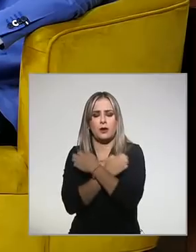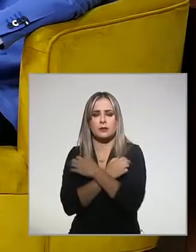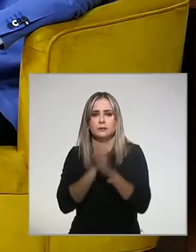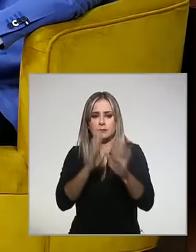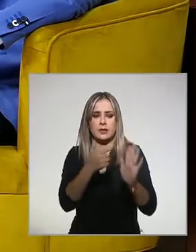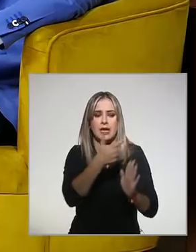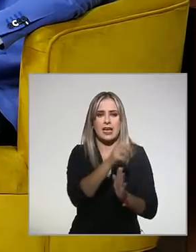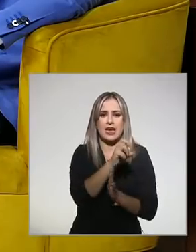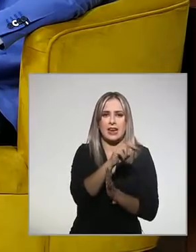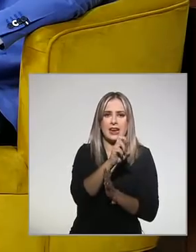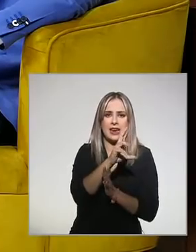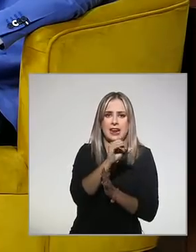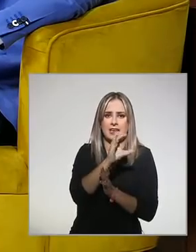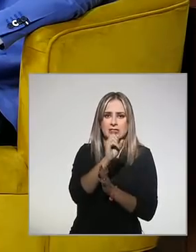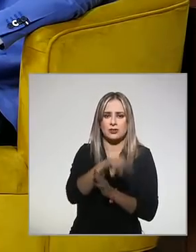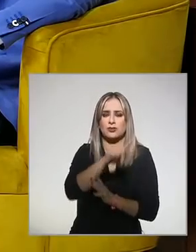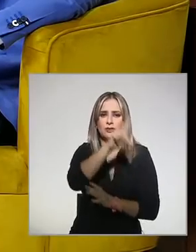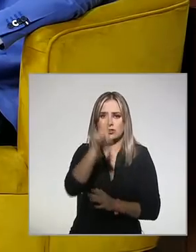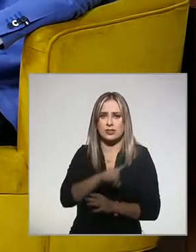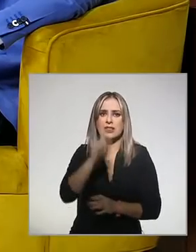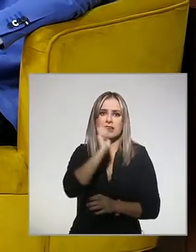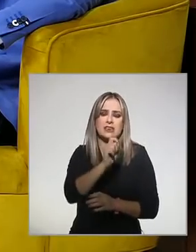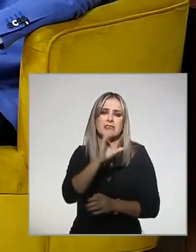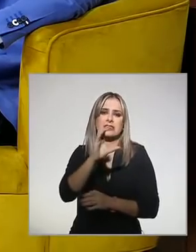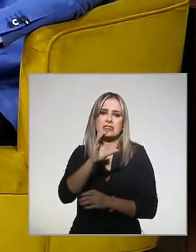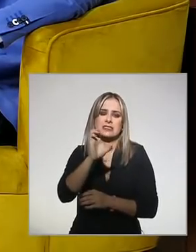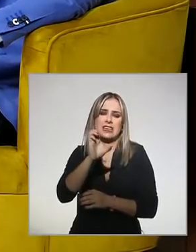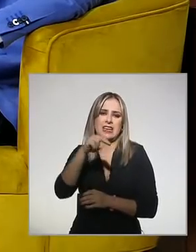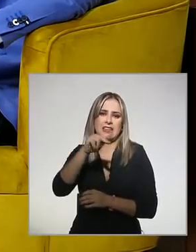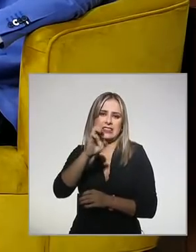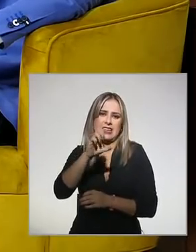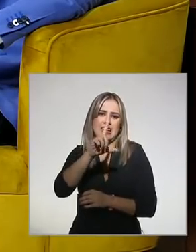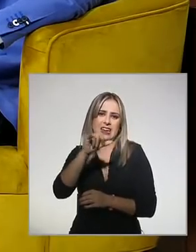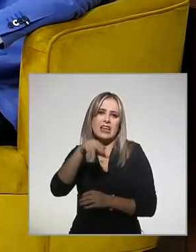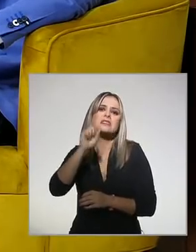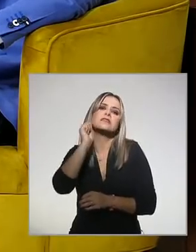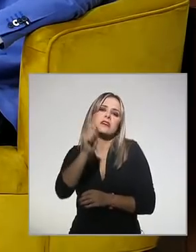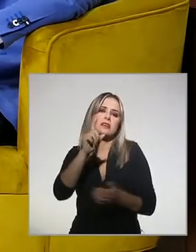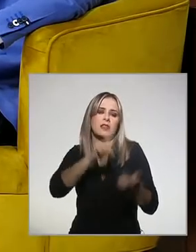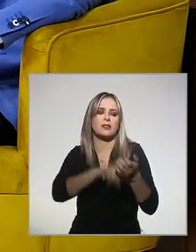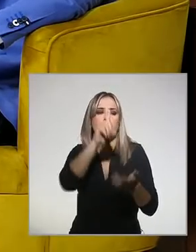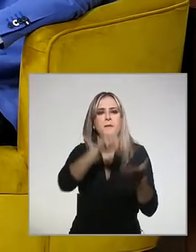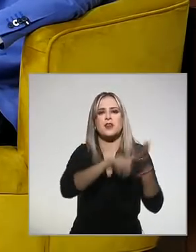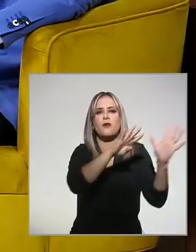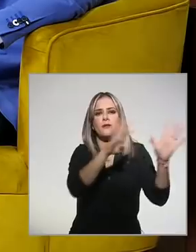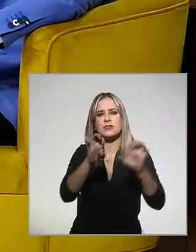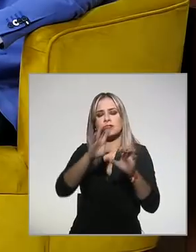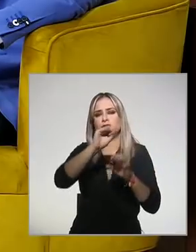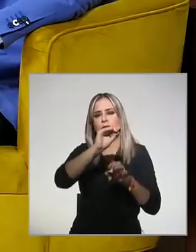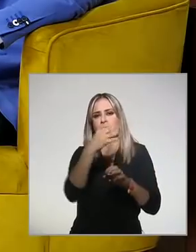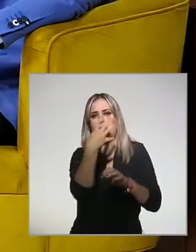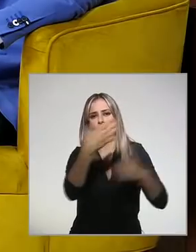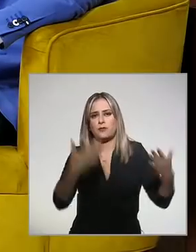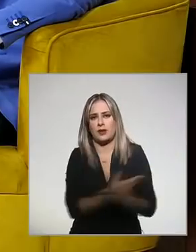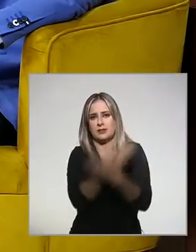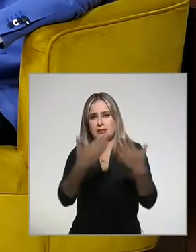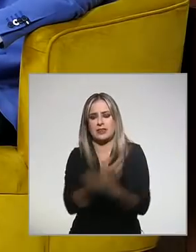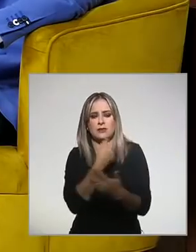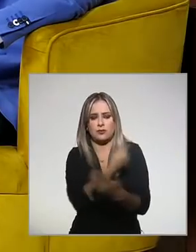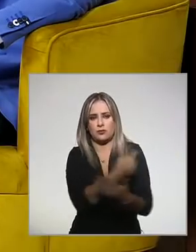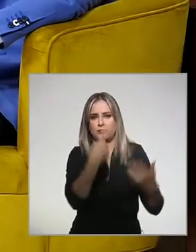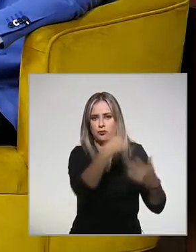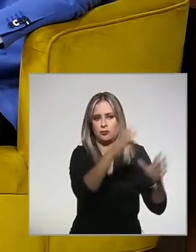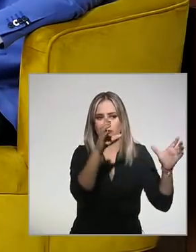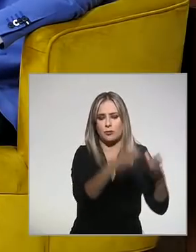Z, que son los famosos centennials, que son, digamos que son los nacidos después del 94 más o menos. Y los papás